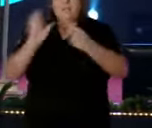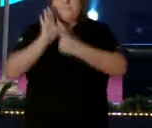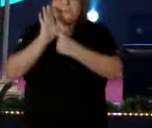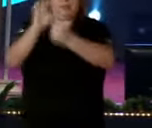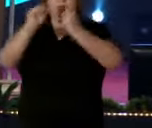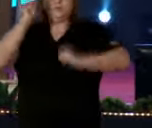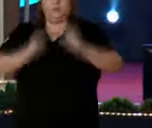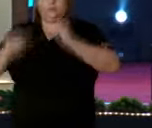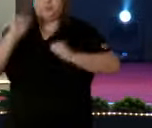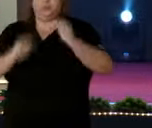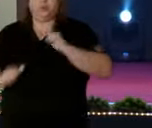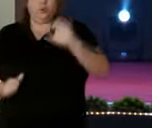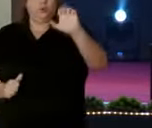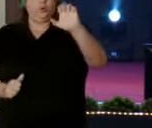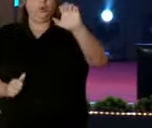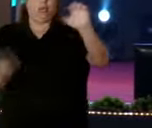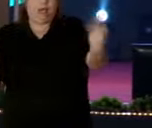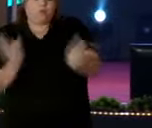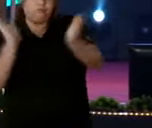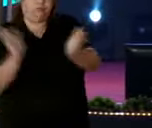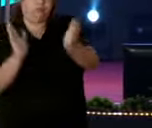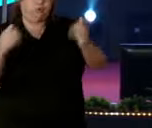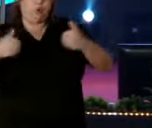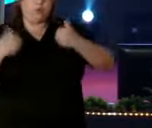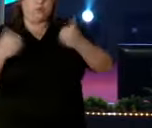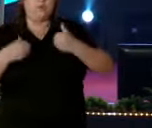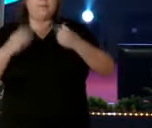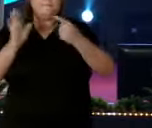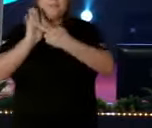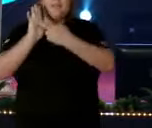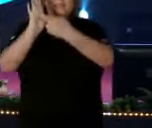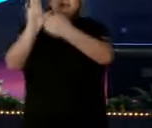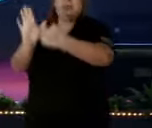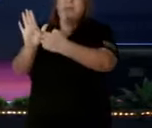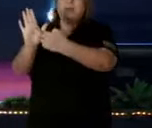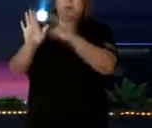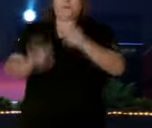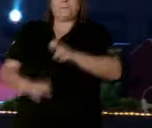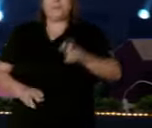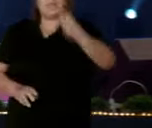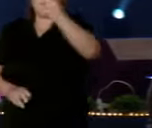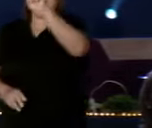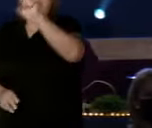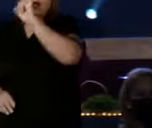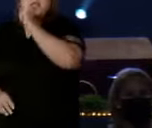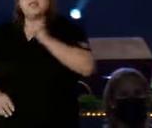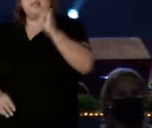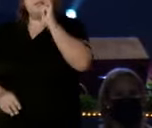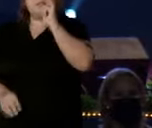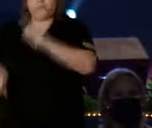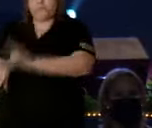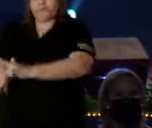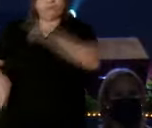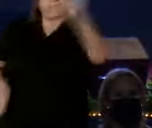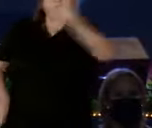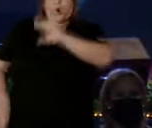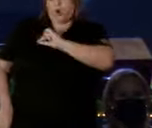presentando todas las situaciones de nuestro país y presentando el viaje de Israel, que salimos el 7 de noviembre